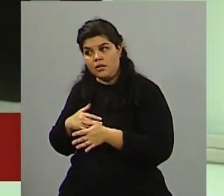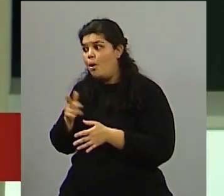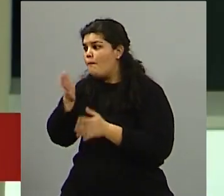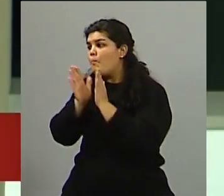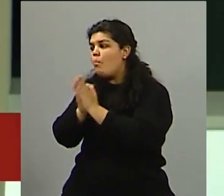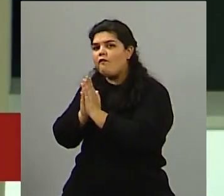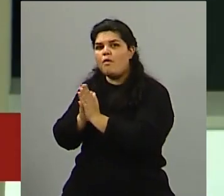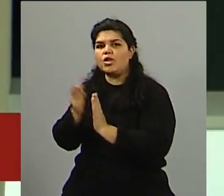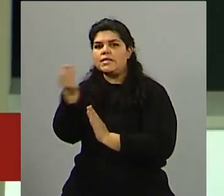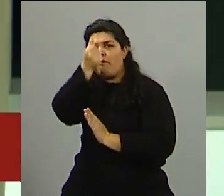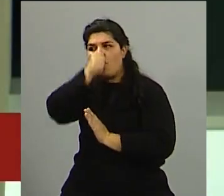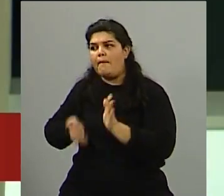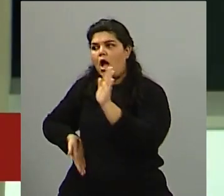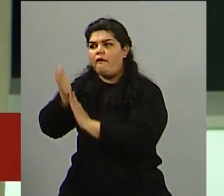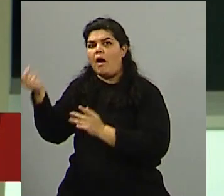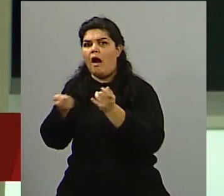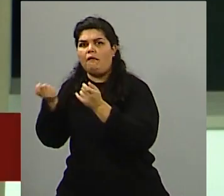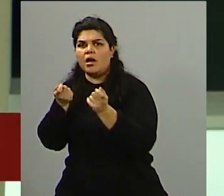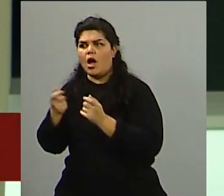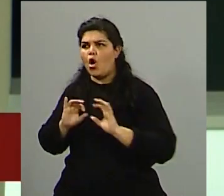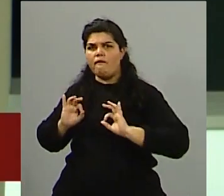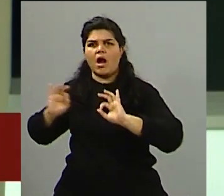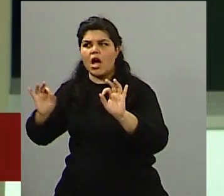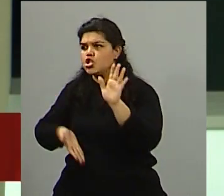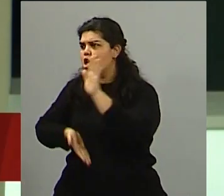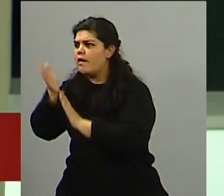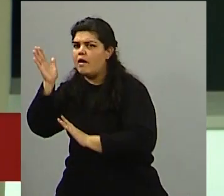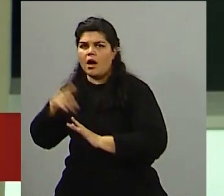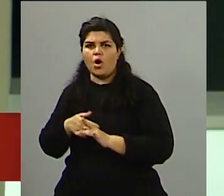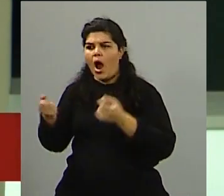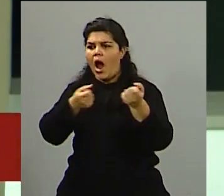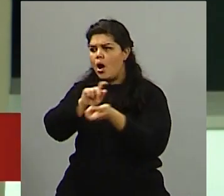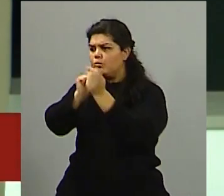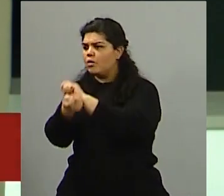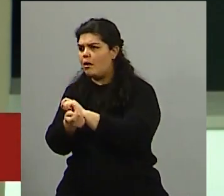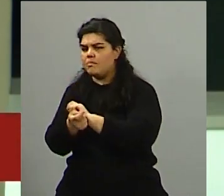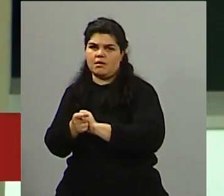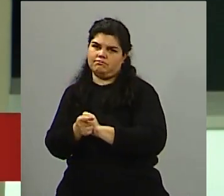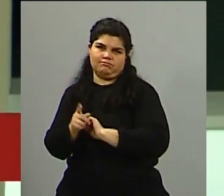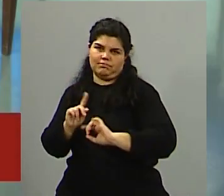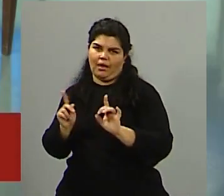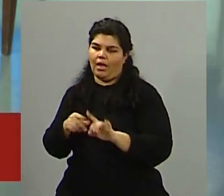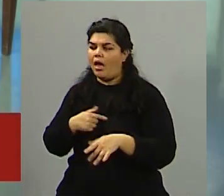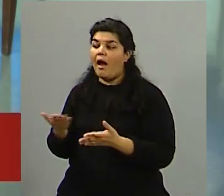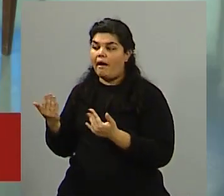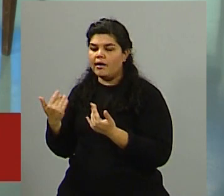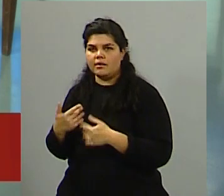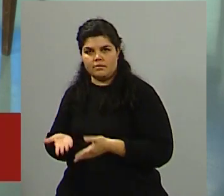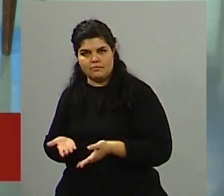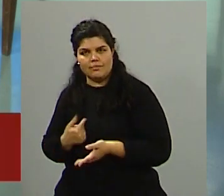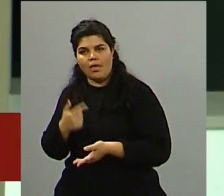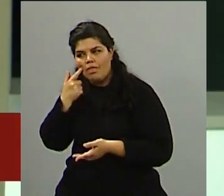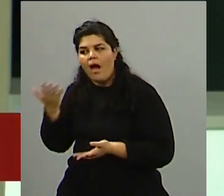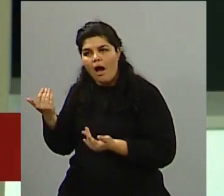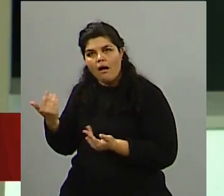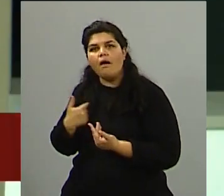pagame. Claro, che, vos lo ves que se va de vacaciones, que cambia el auto y sabés que te debe plata, te va a molestar. Entonces lo que le vas a decir es, che, por favor,